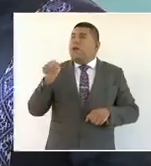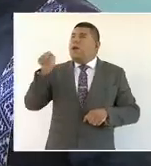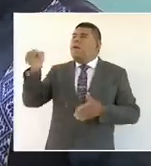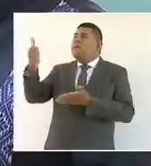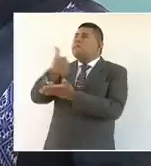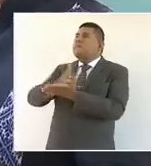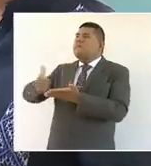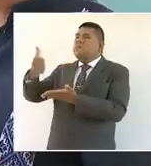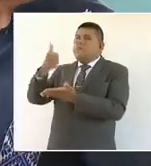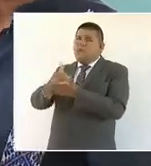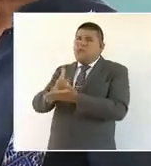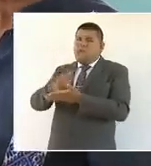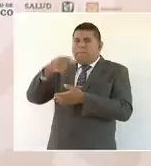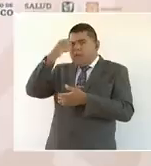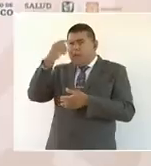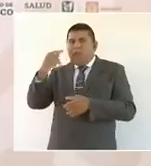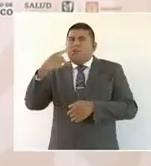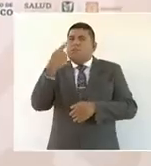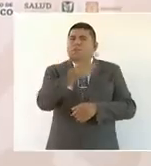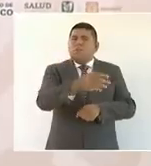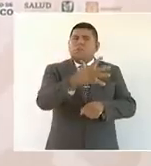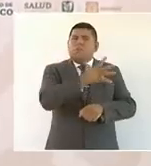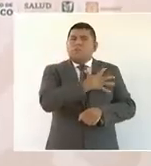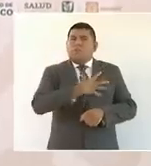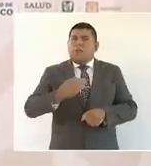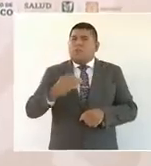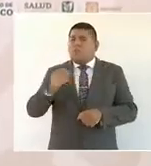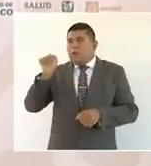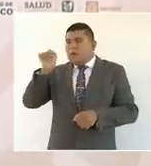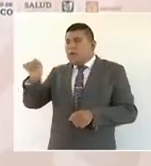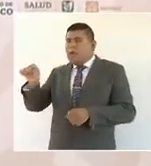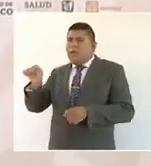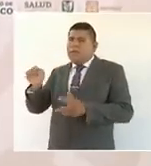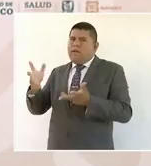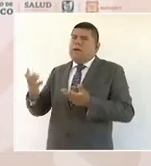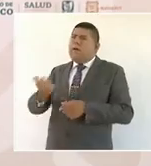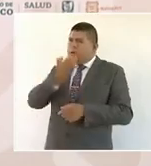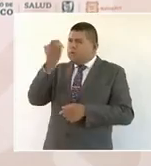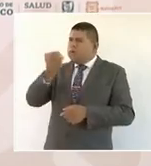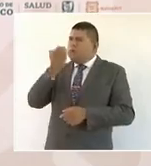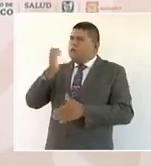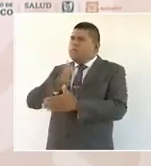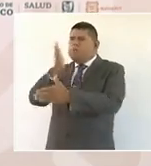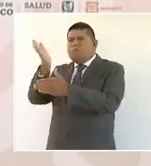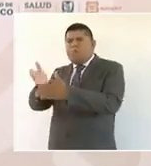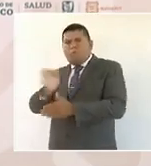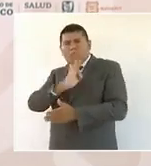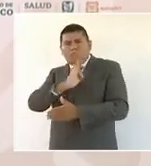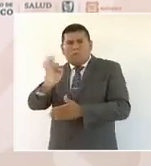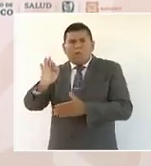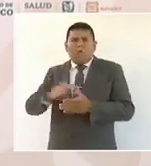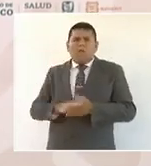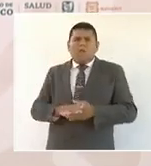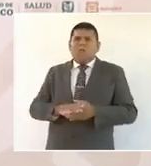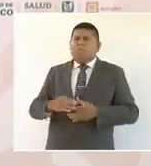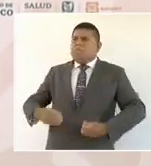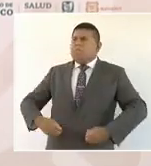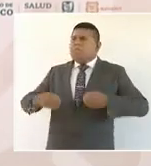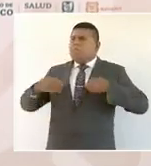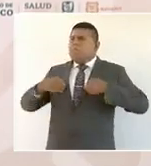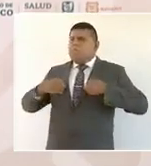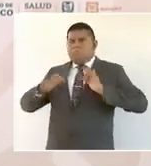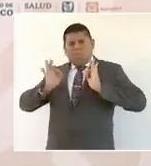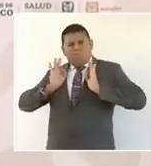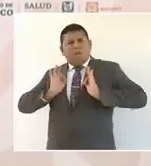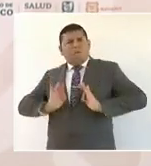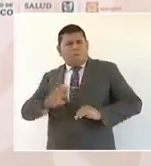para que sus hijos puedan tener acceso a las escuelas, a mejores condiciones